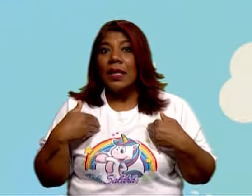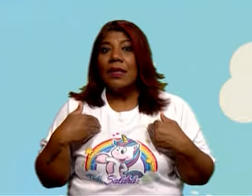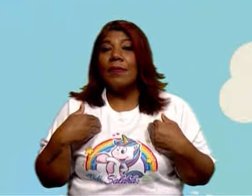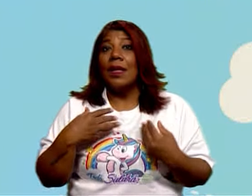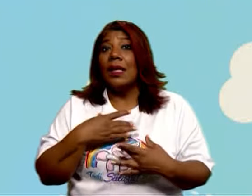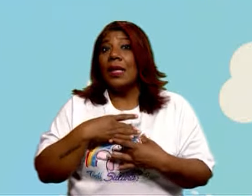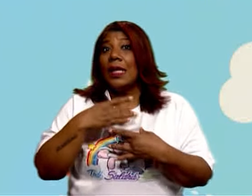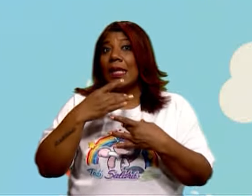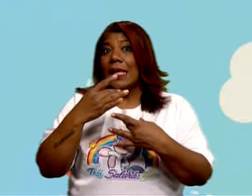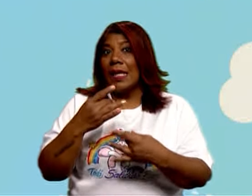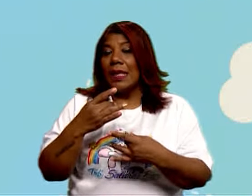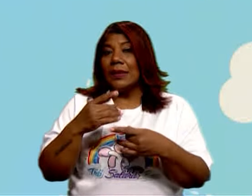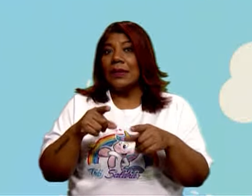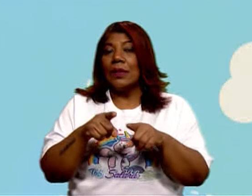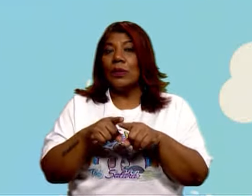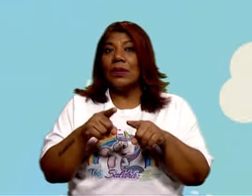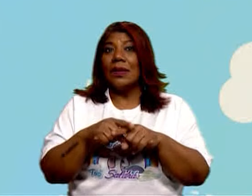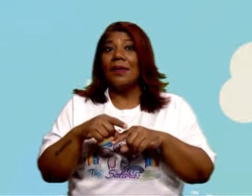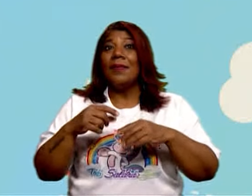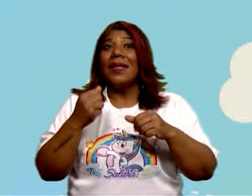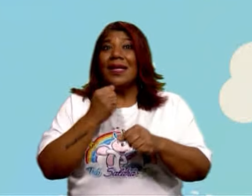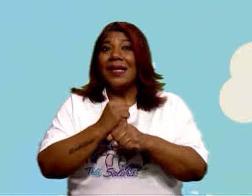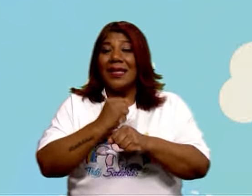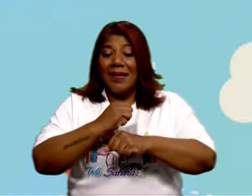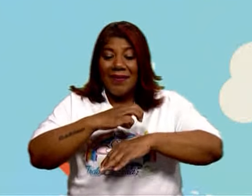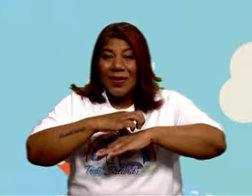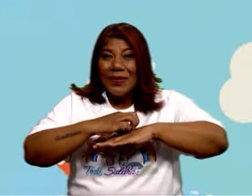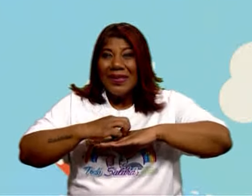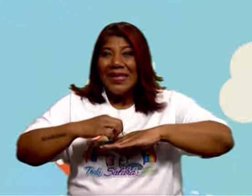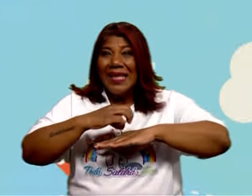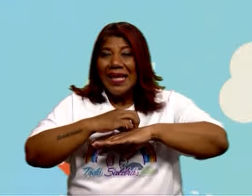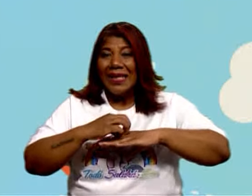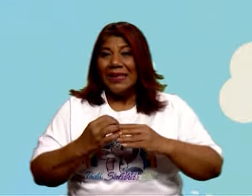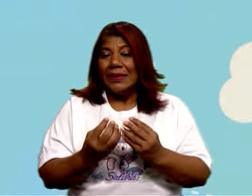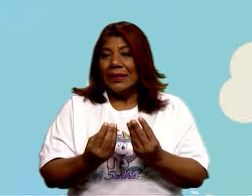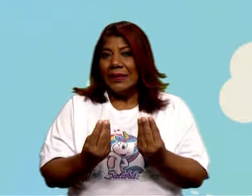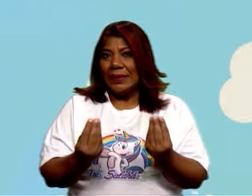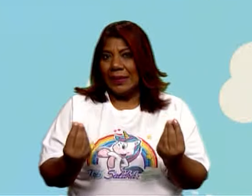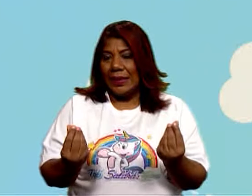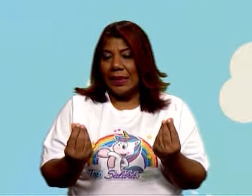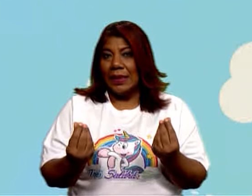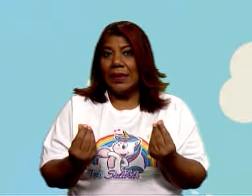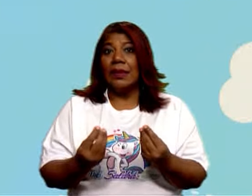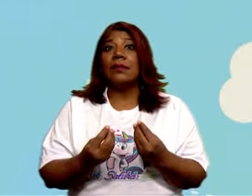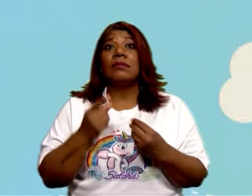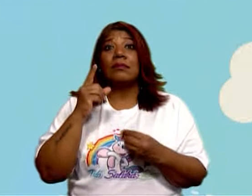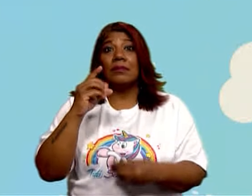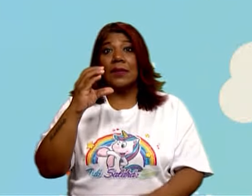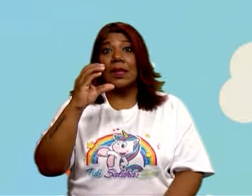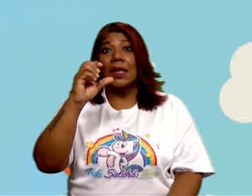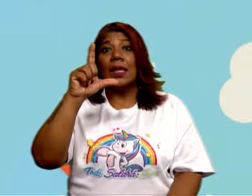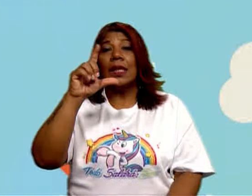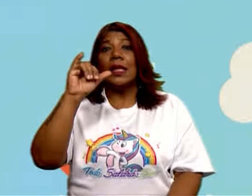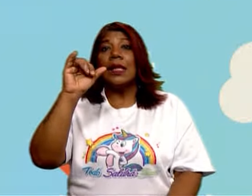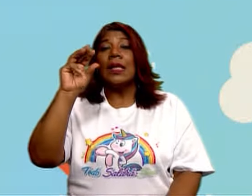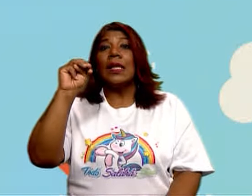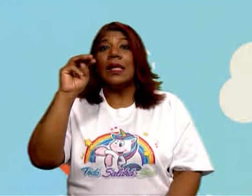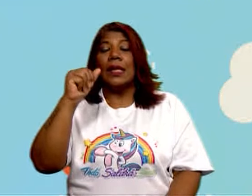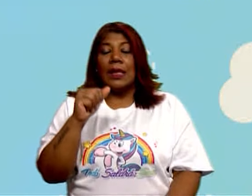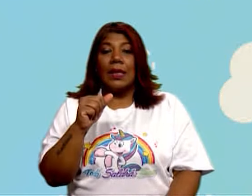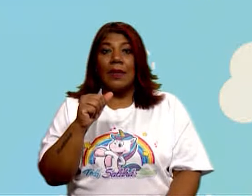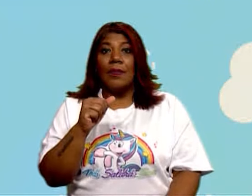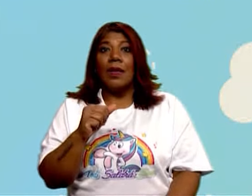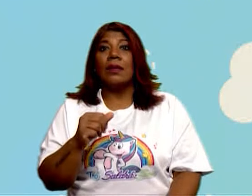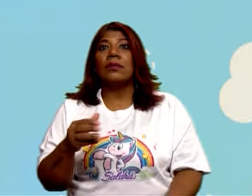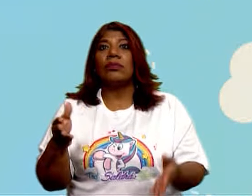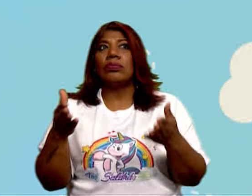salud y el comportamiento de las personas. El clima tiene que ver muchas veces con, por ejemplo,